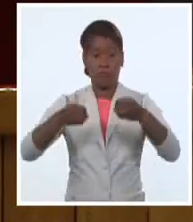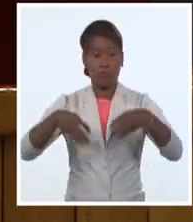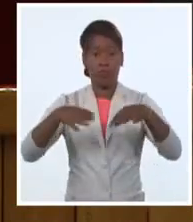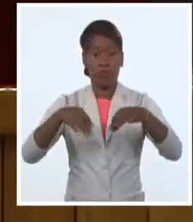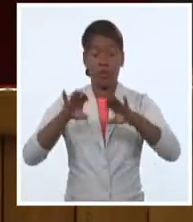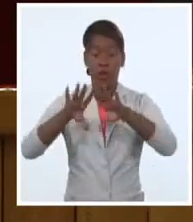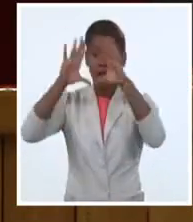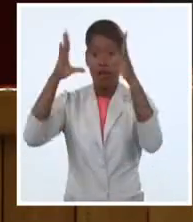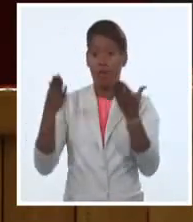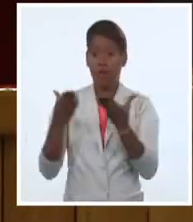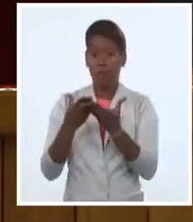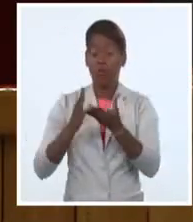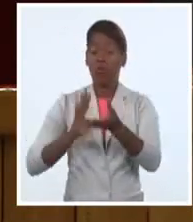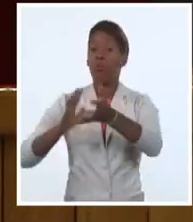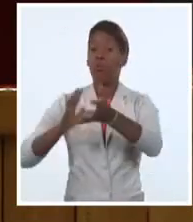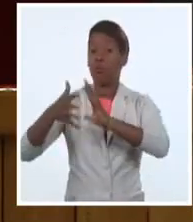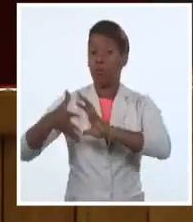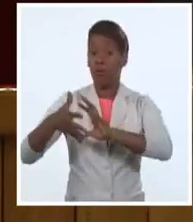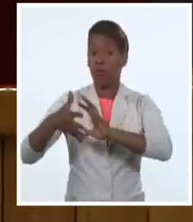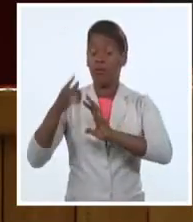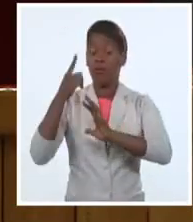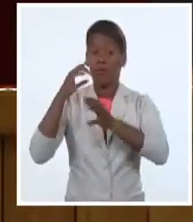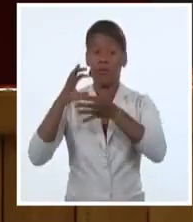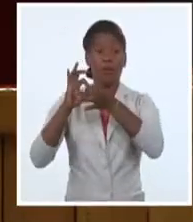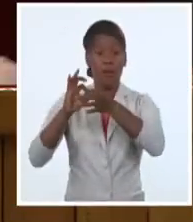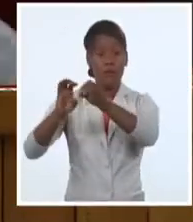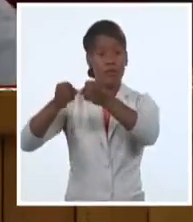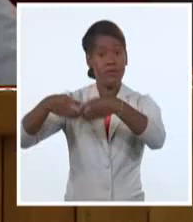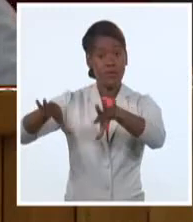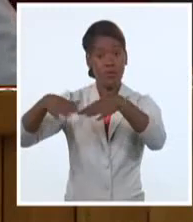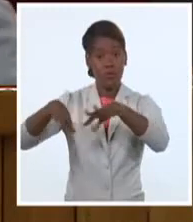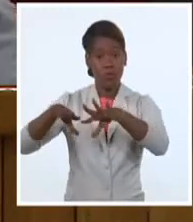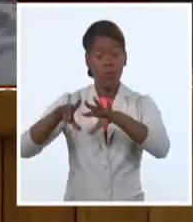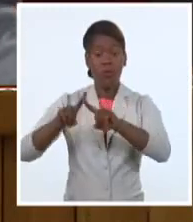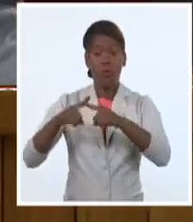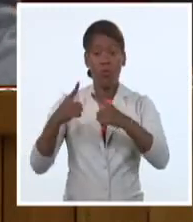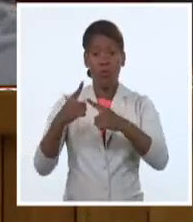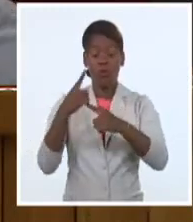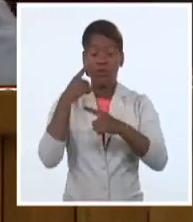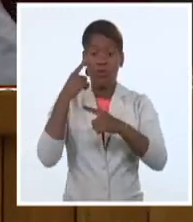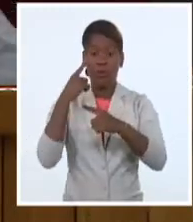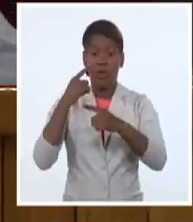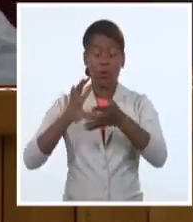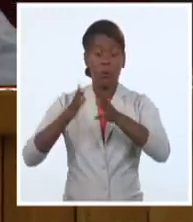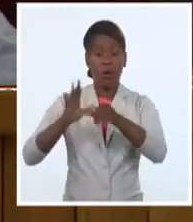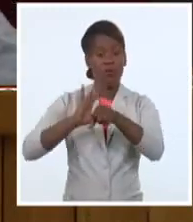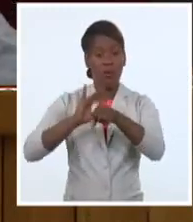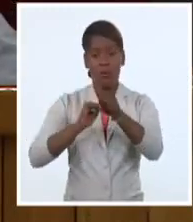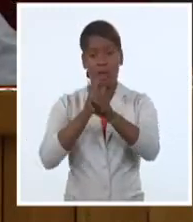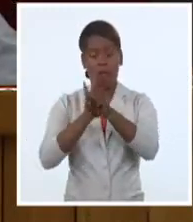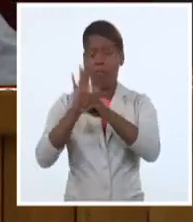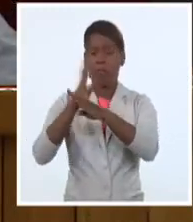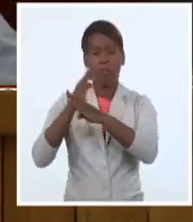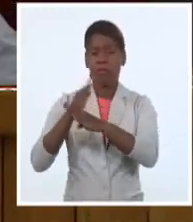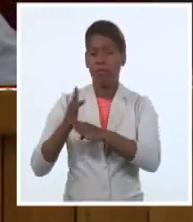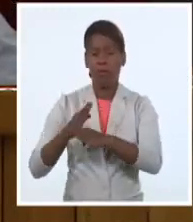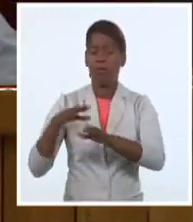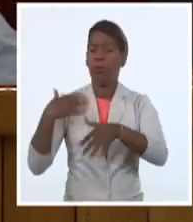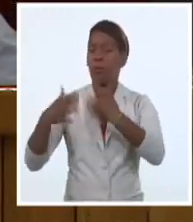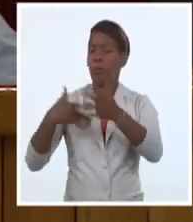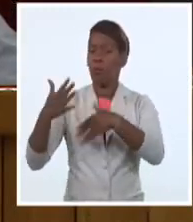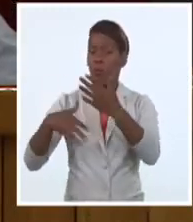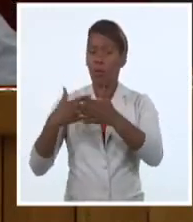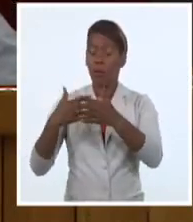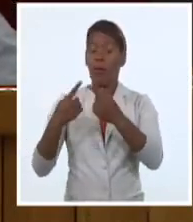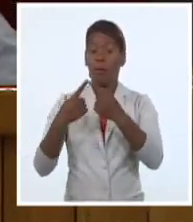mundial, estremecido por múltiples crisis derivadas del injusto orden global que se han agravado como consecuencia de